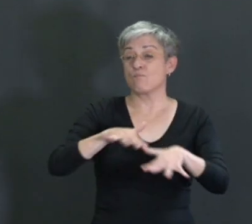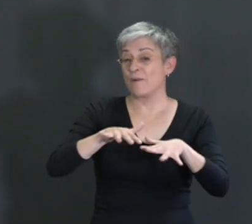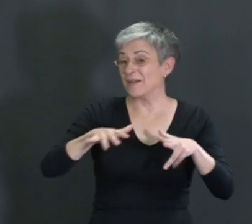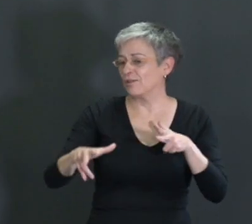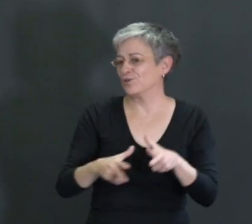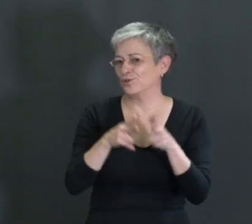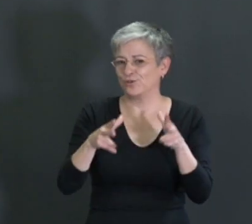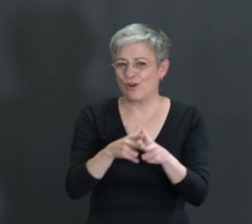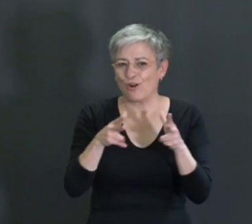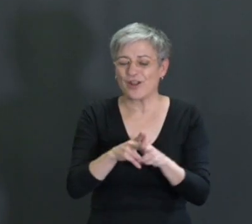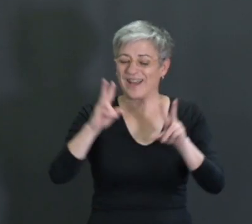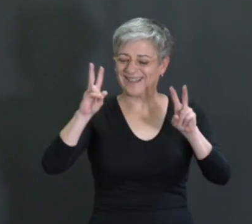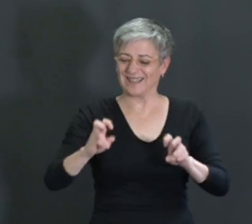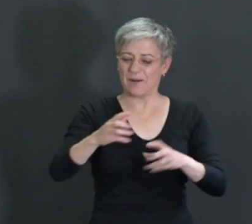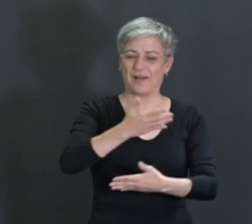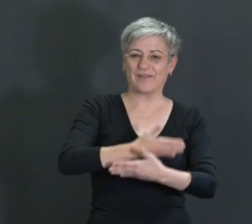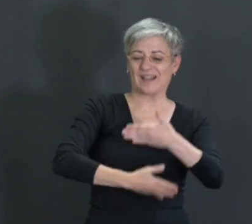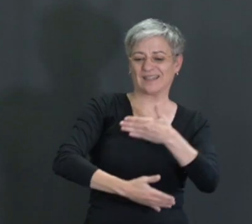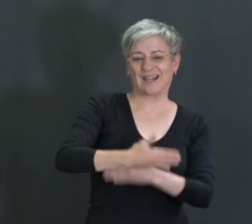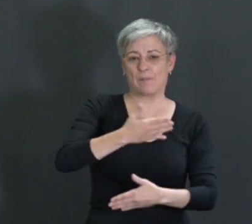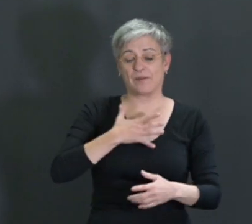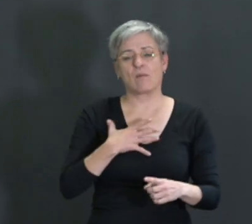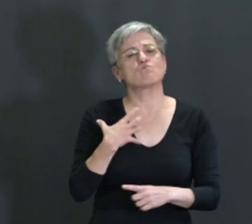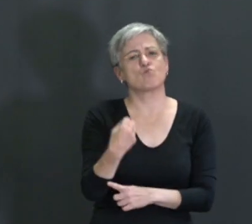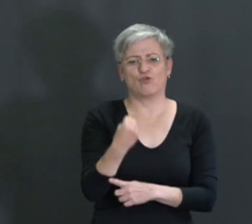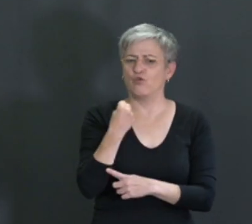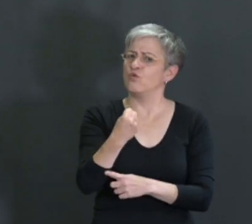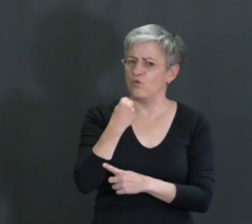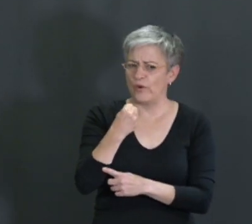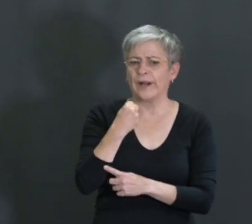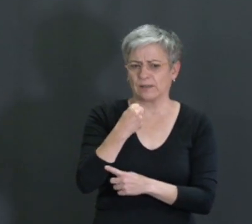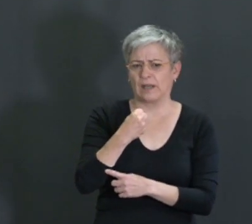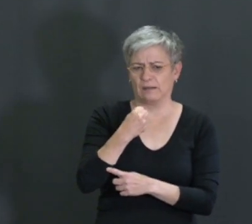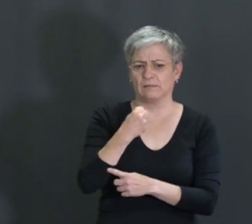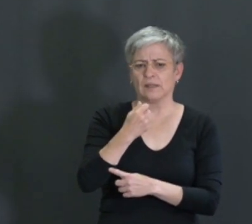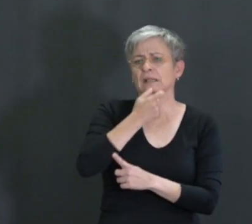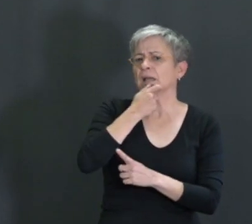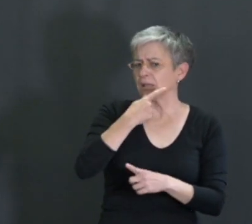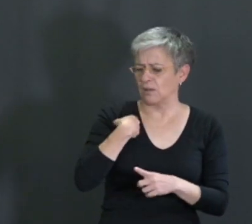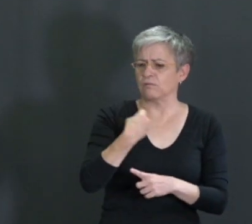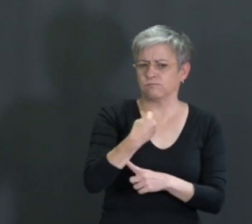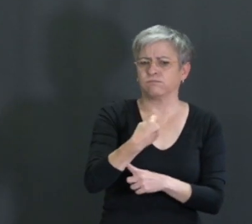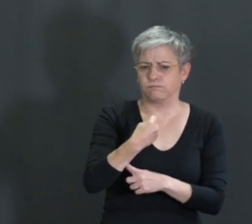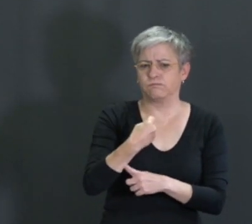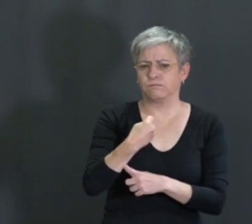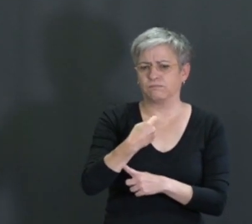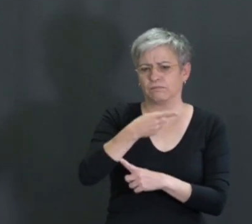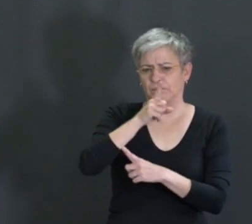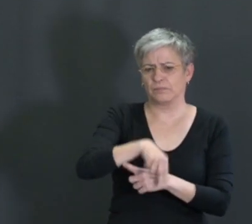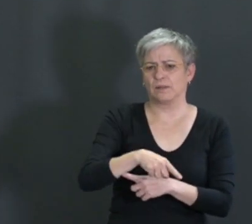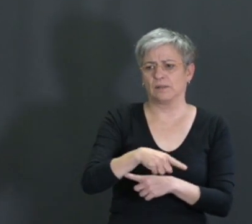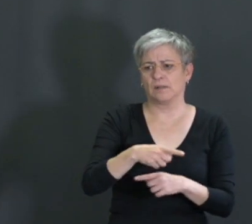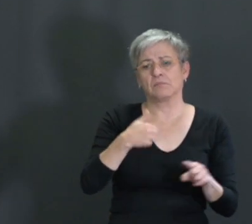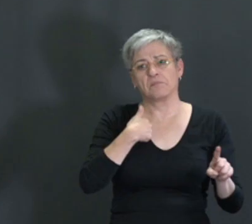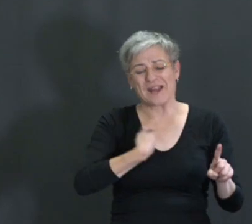social de la discapacidad en el Reino Unido es muy potente, es tremendamente fuerte, quizá incluso mucho